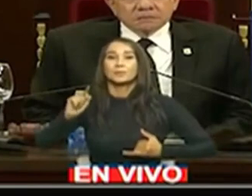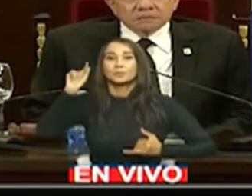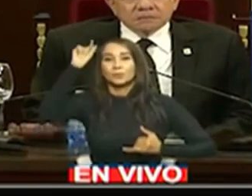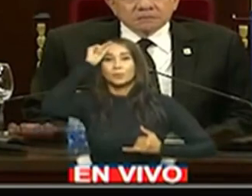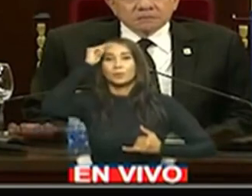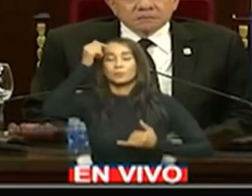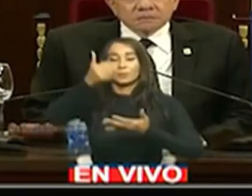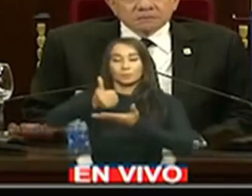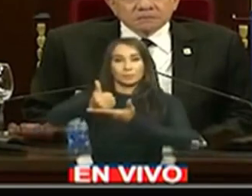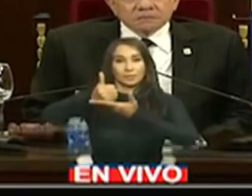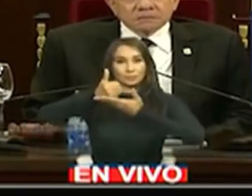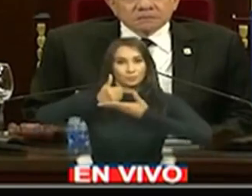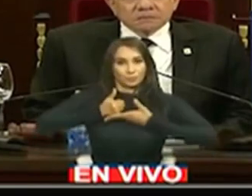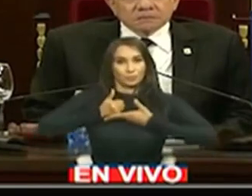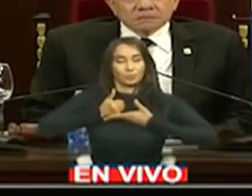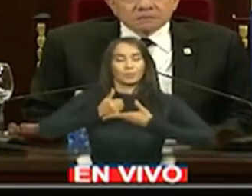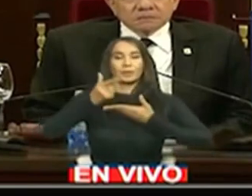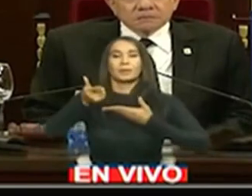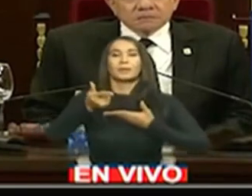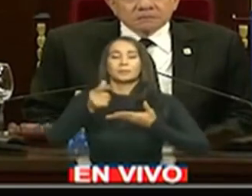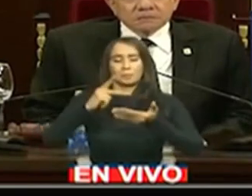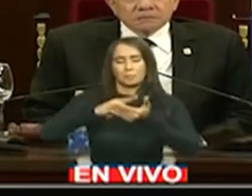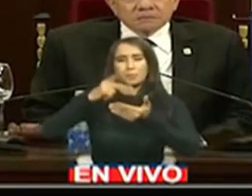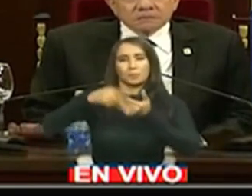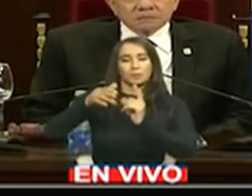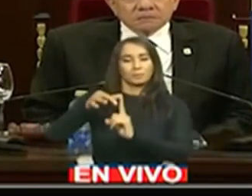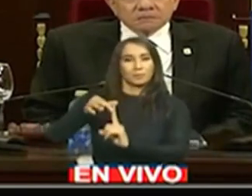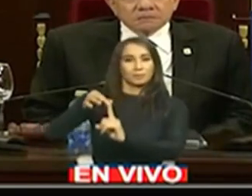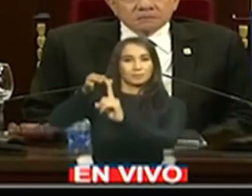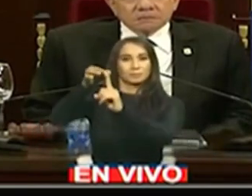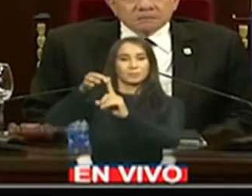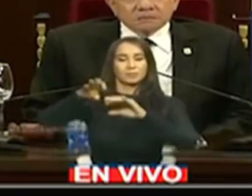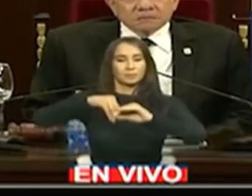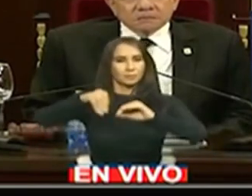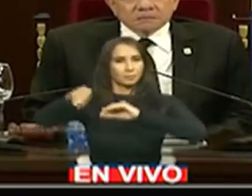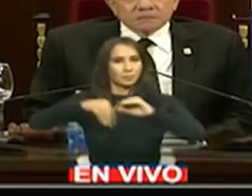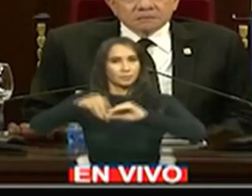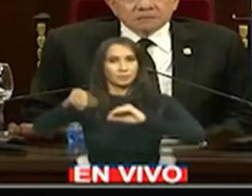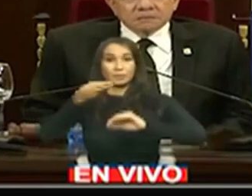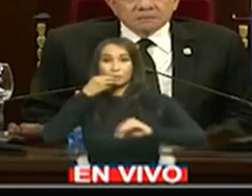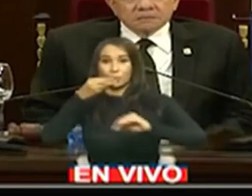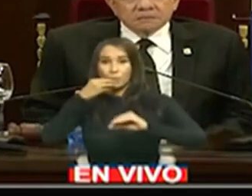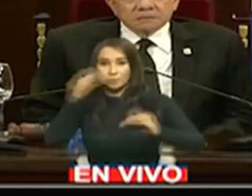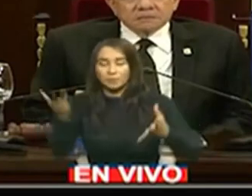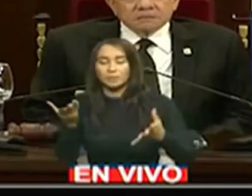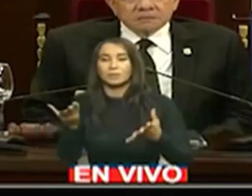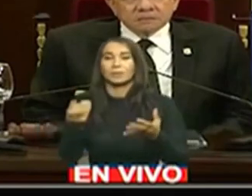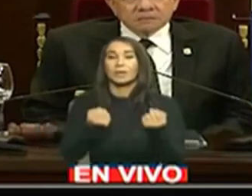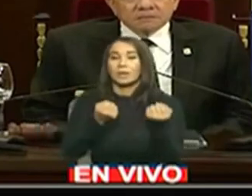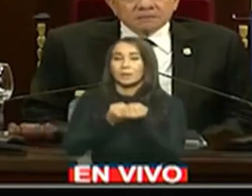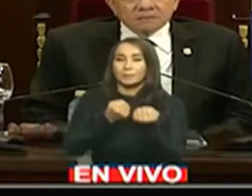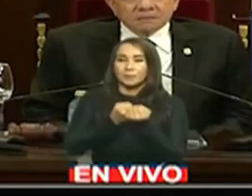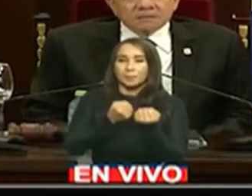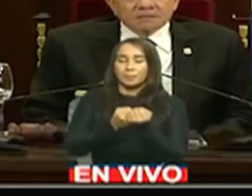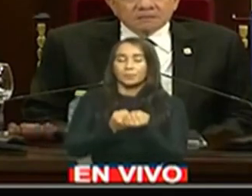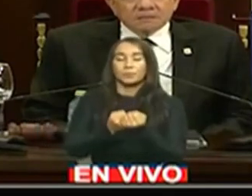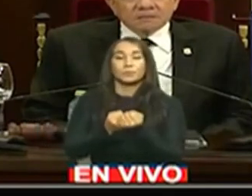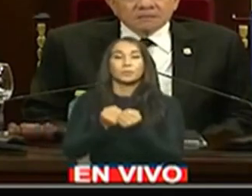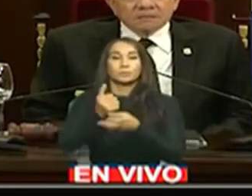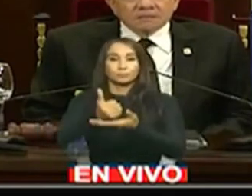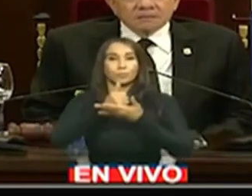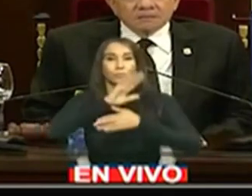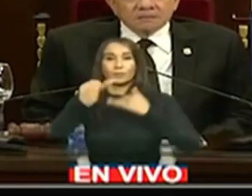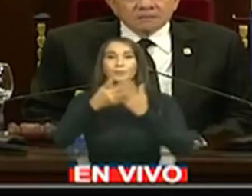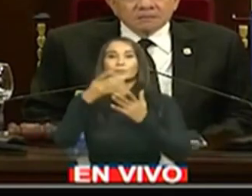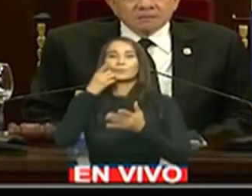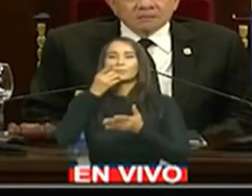la ayuda social directa, desplegar programas especiales de venta de comida, subsidios focalizados que ayuden a todos los dominicanos,